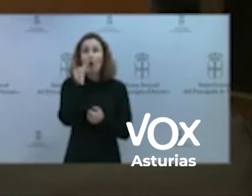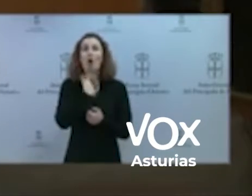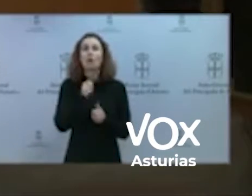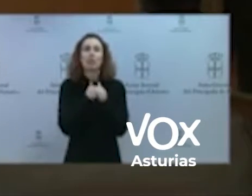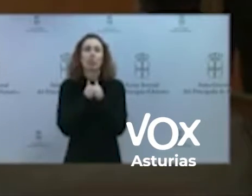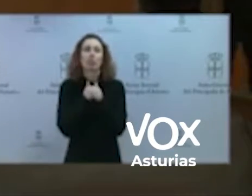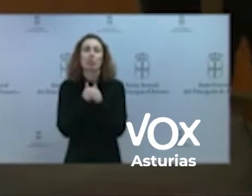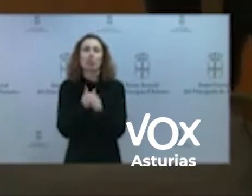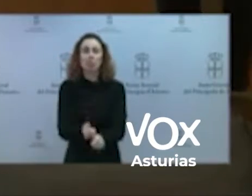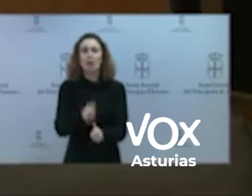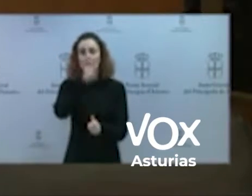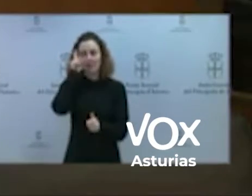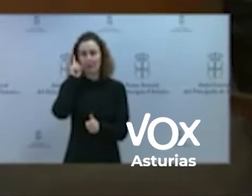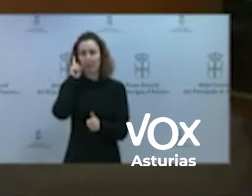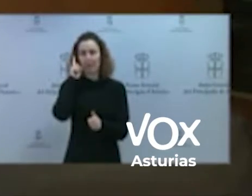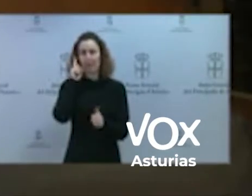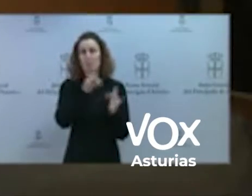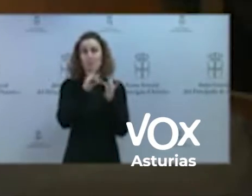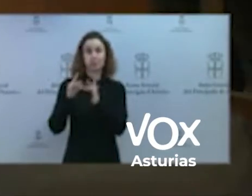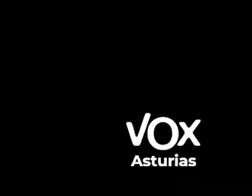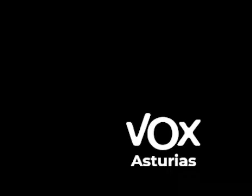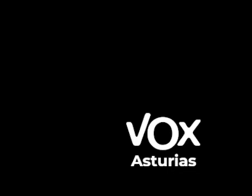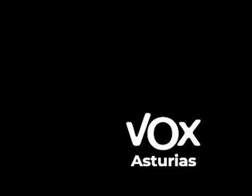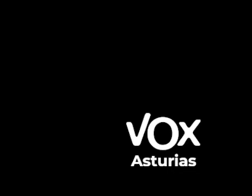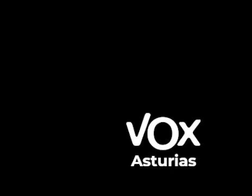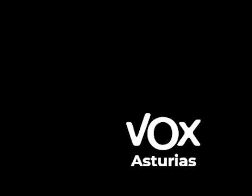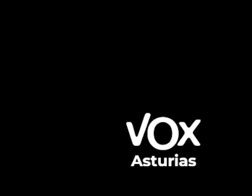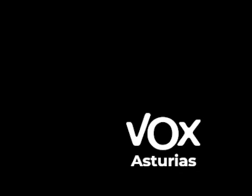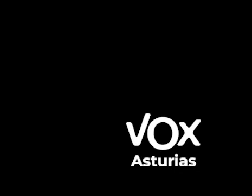máximo, a Pedro Sánchez, que anunció medidas parecidas ya ayer mismo.